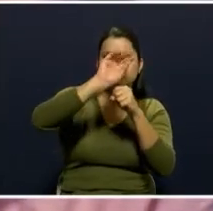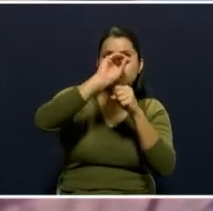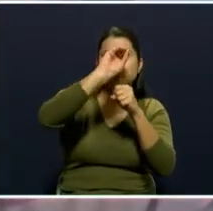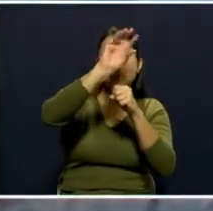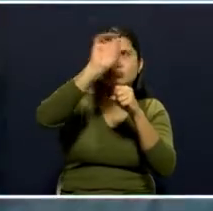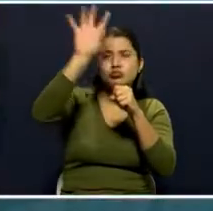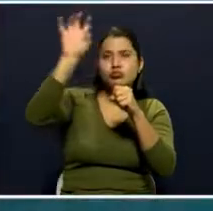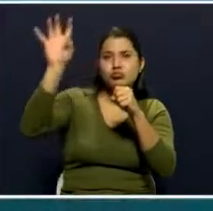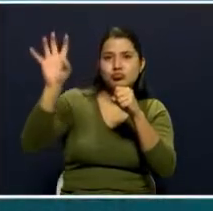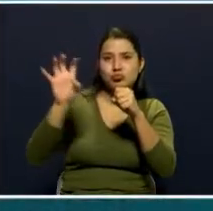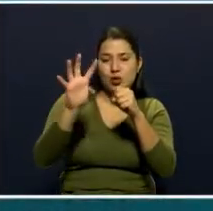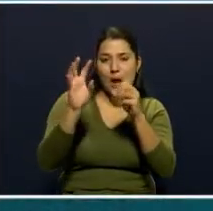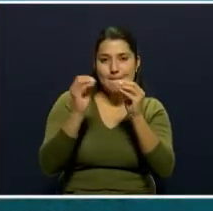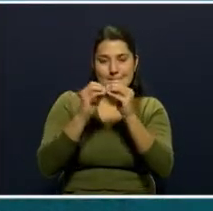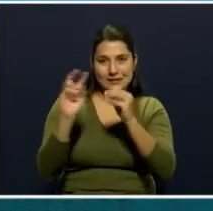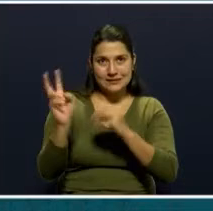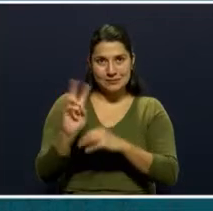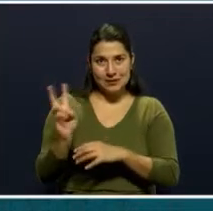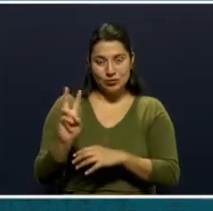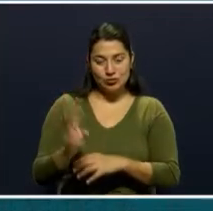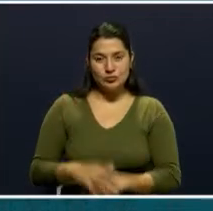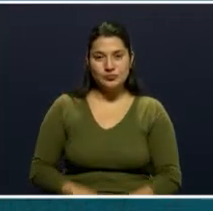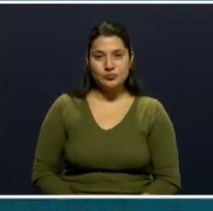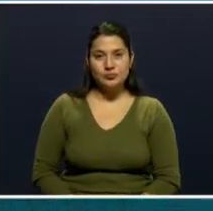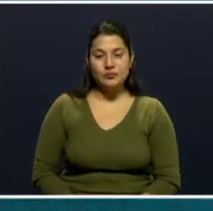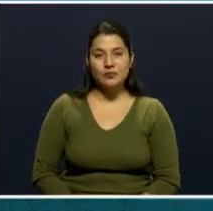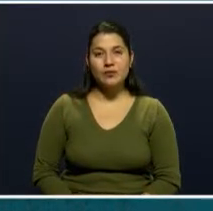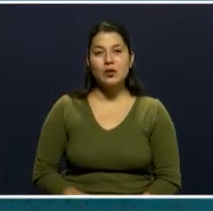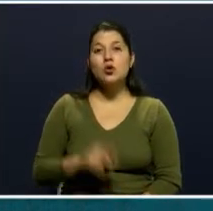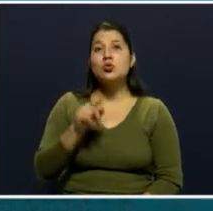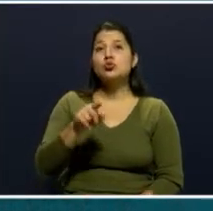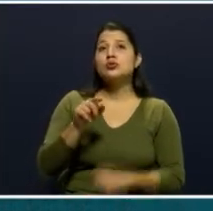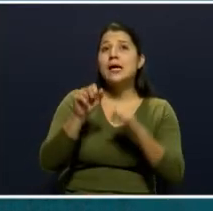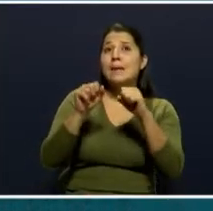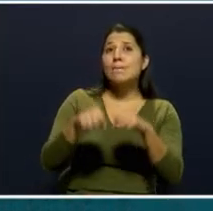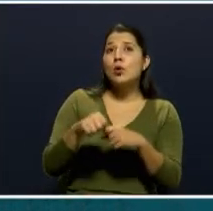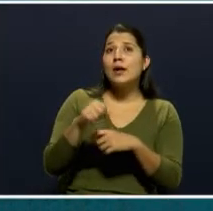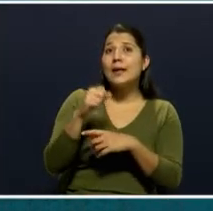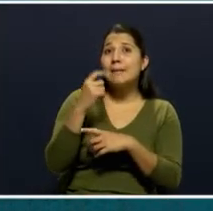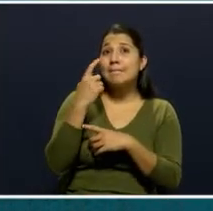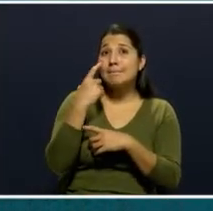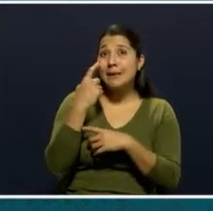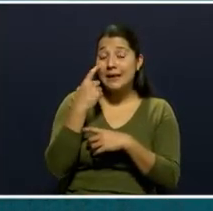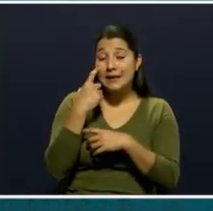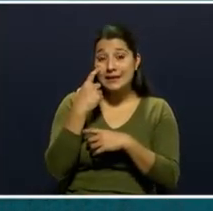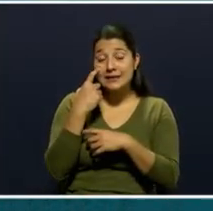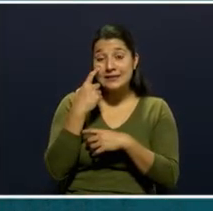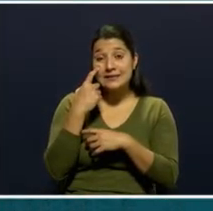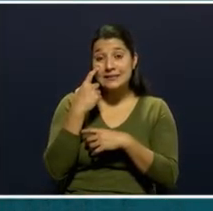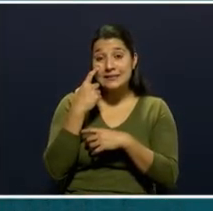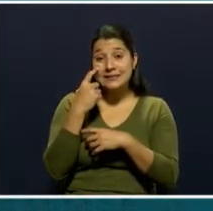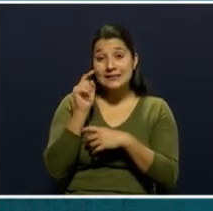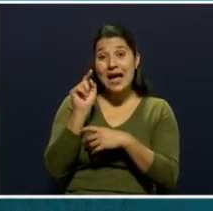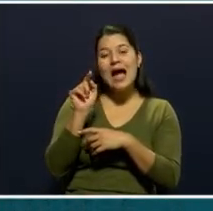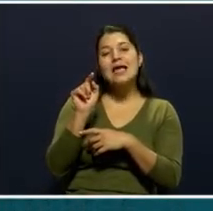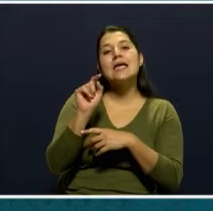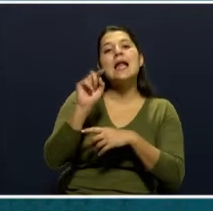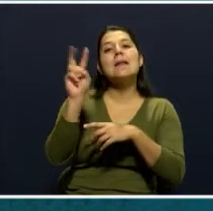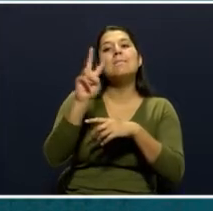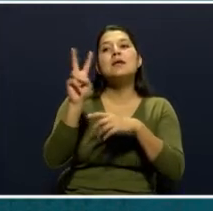líneas para abajito. Una es las líneas más grandes, nos indican que el virus se está haciendo en más